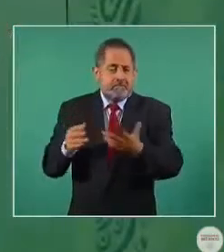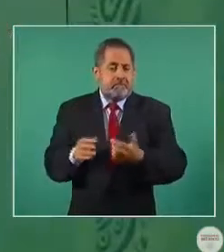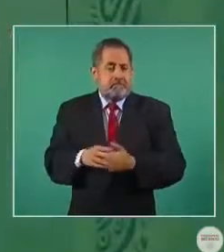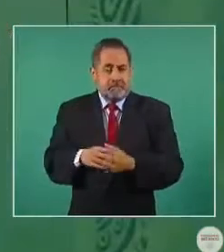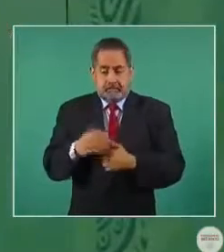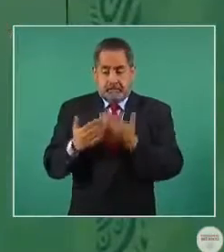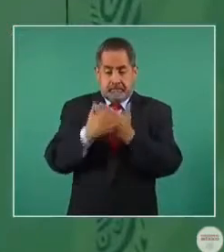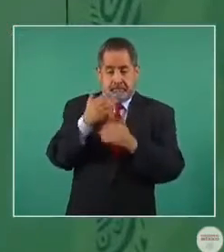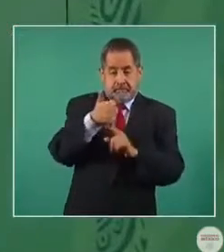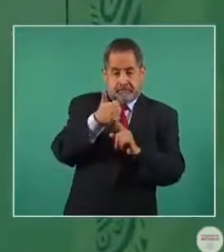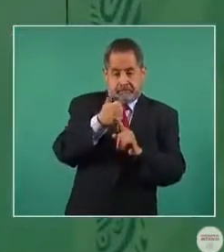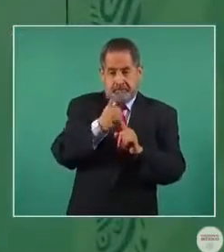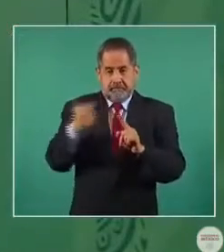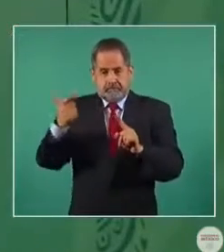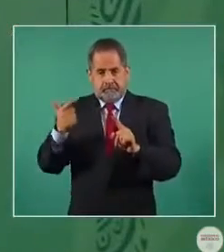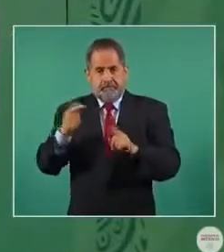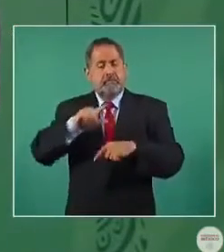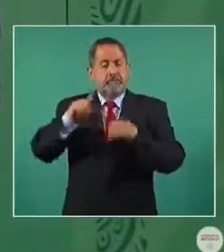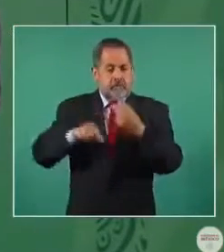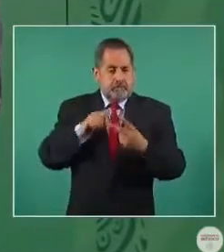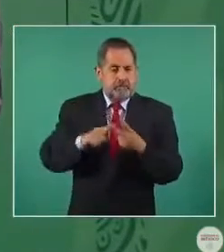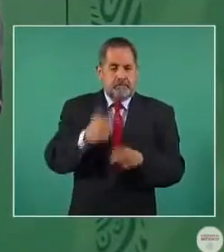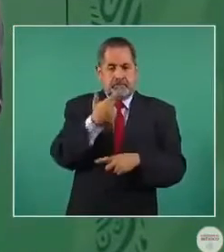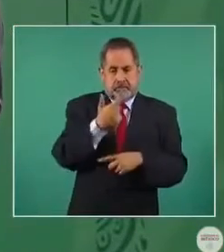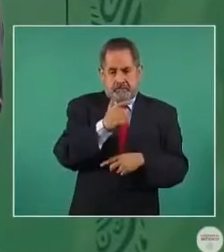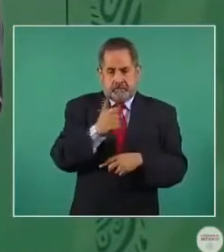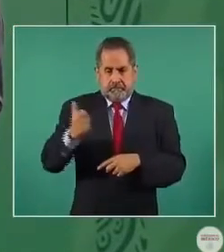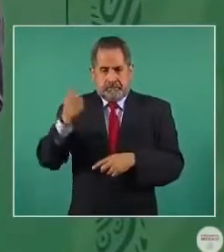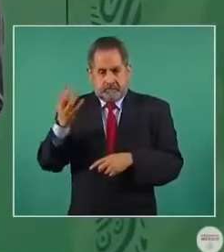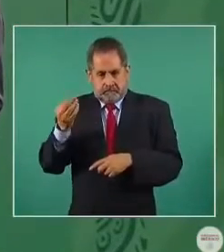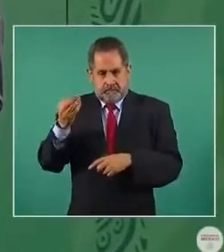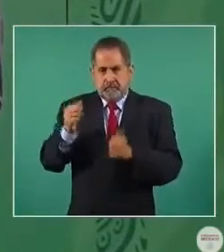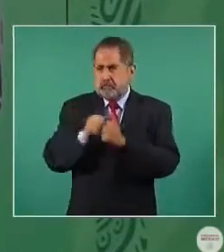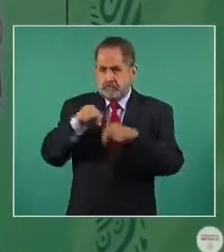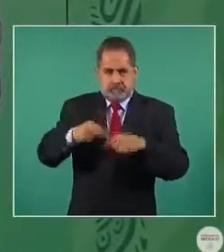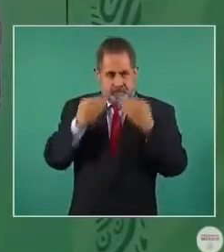de 6 a 7. Luego, de 7 a 9, estoy aquí con ustedes.